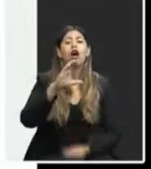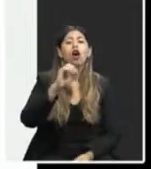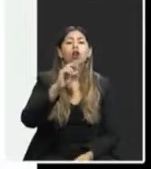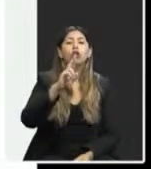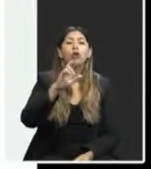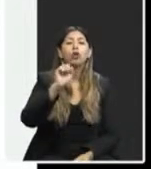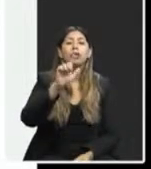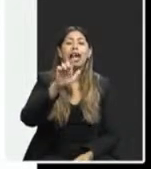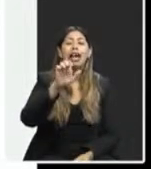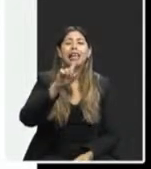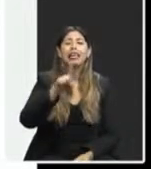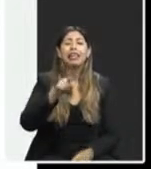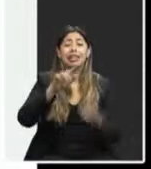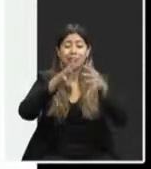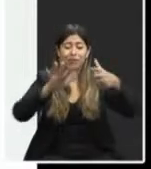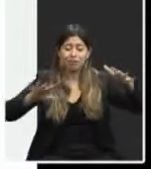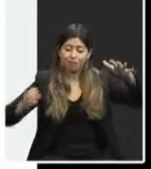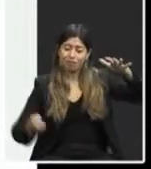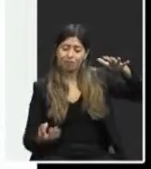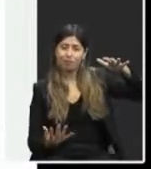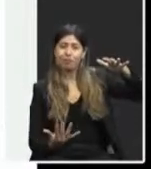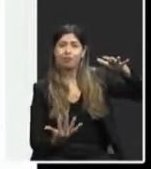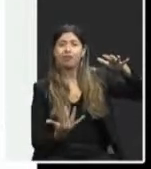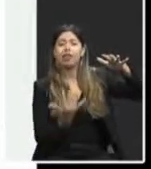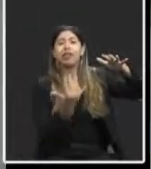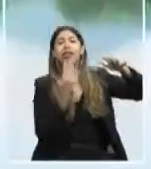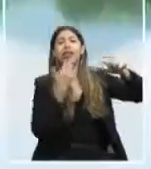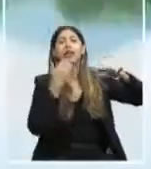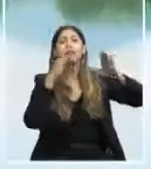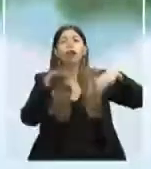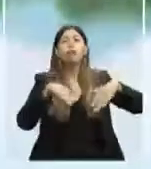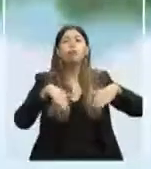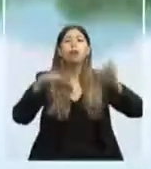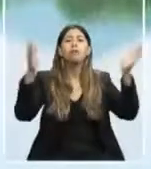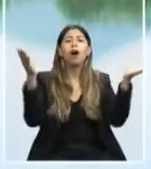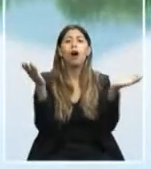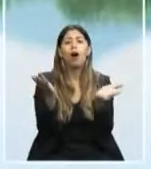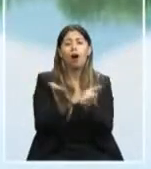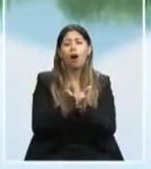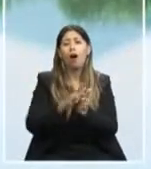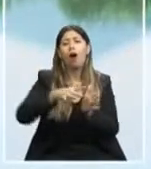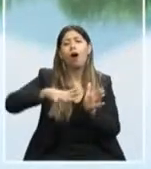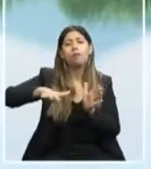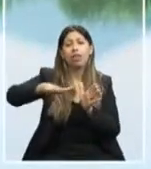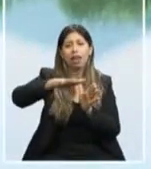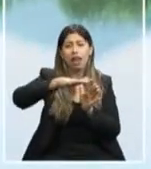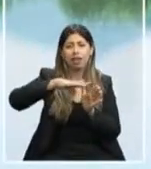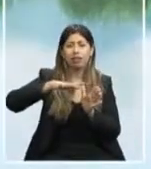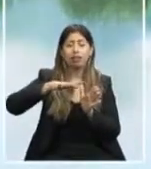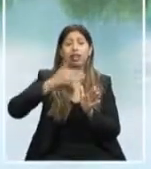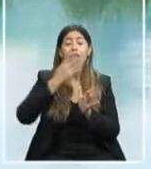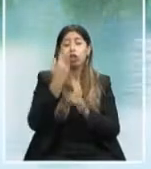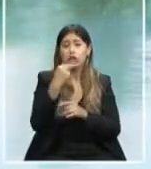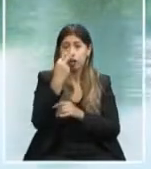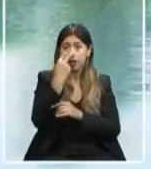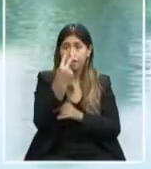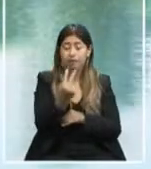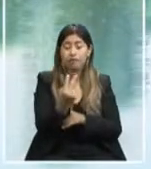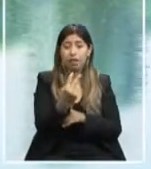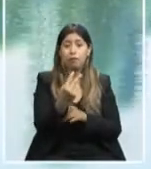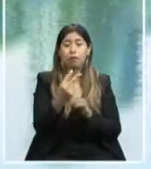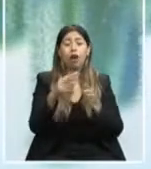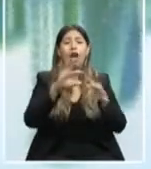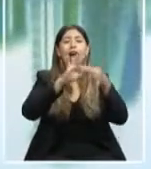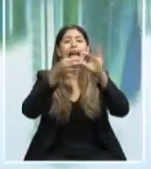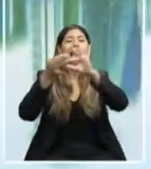lo mismo con los humedales, y si nos ponemos a ver cada ecosistema específico que nosotros tenemos en América